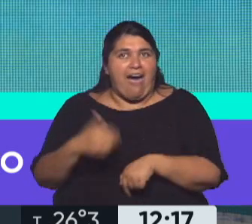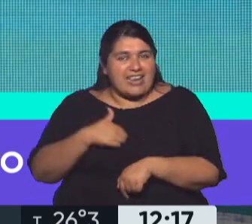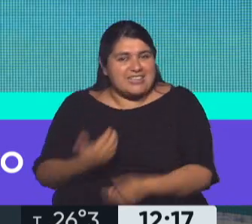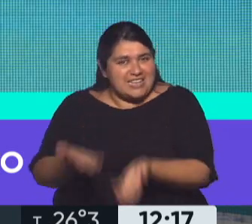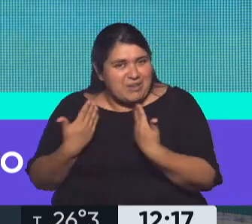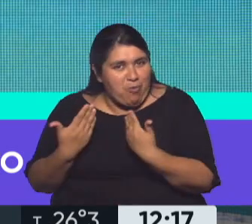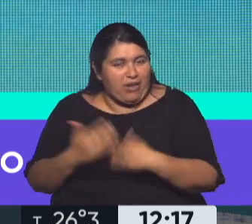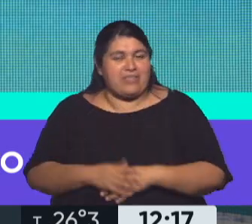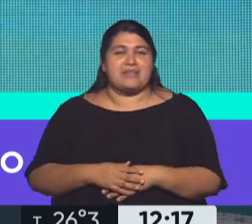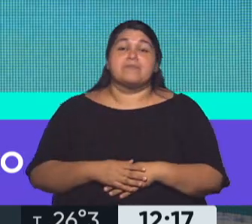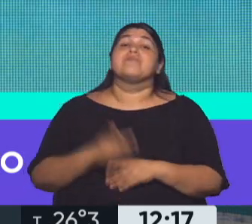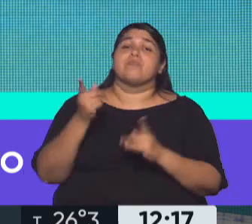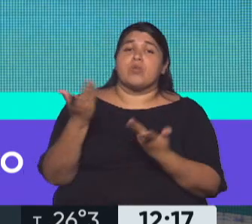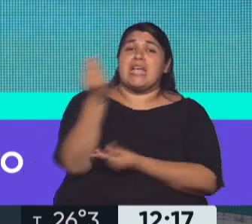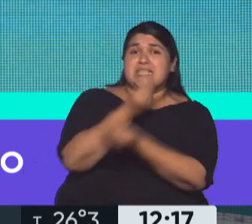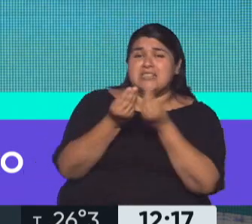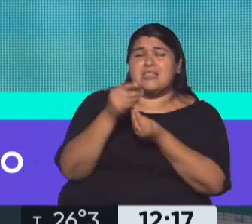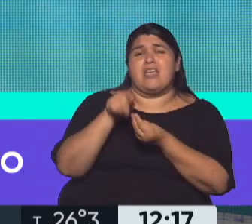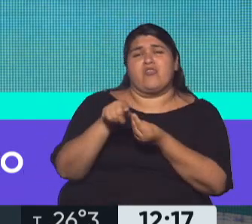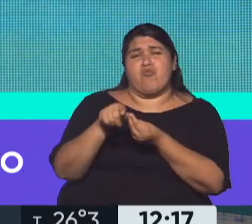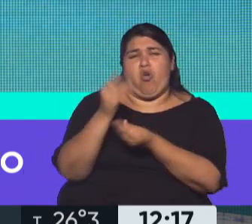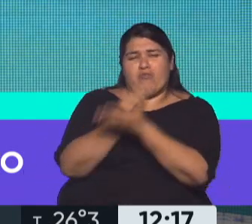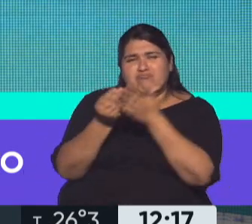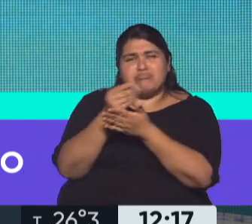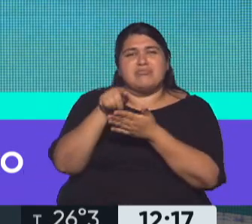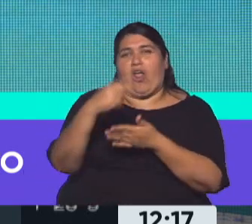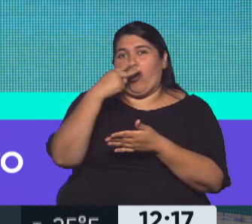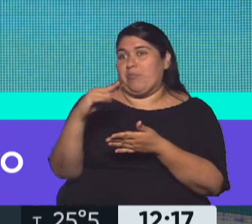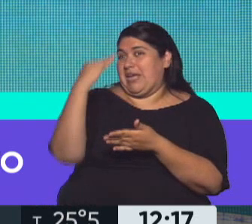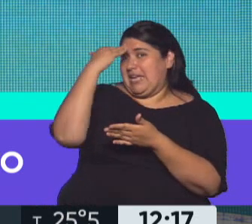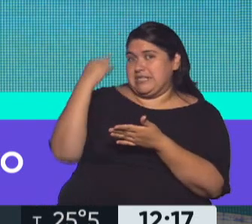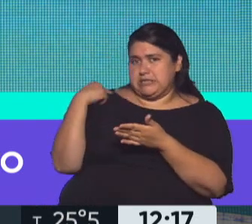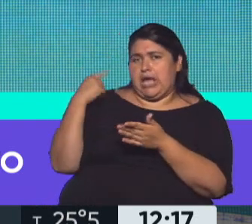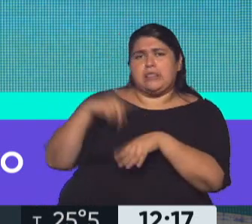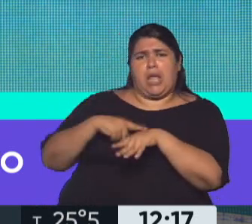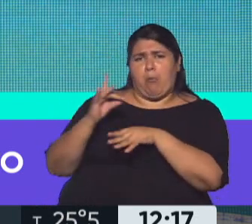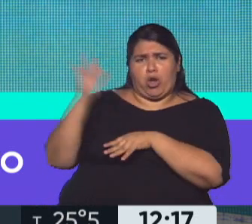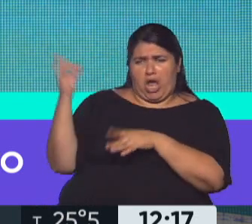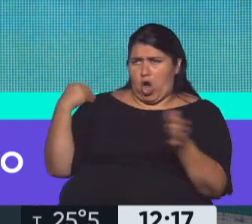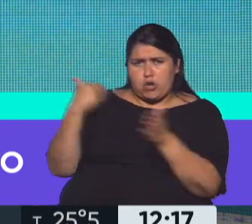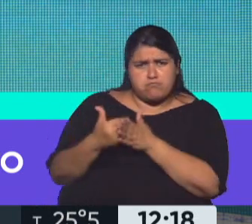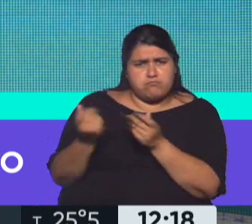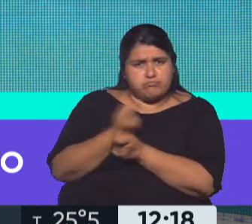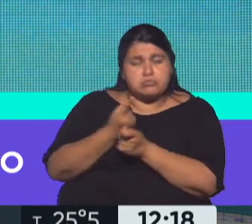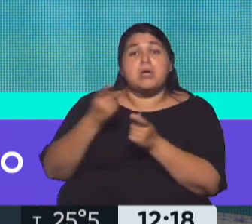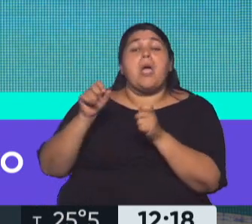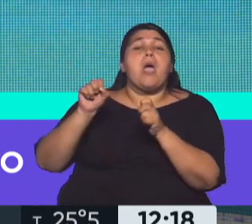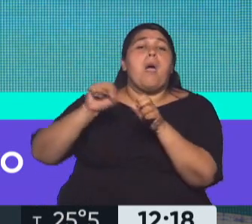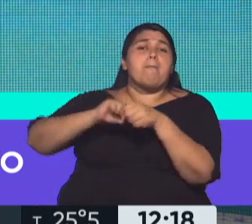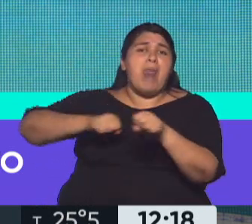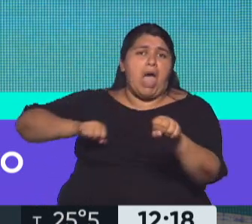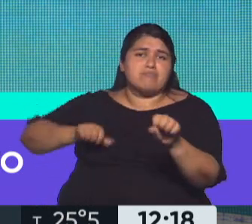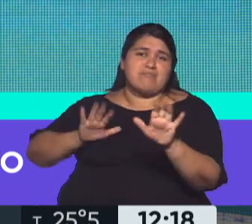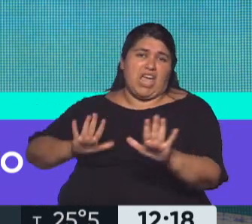Argentina. Se diseñó en 2015, como digo, en tiempo récord, claro. Luego el plan quedó allí